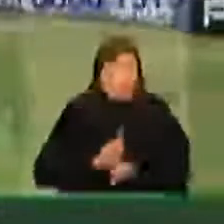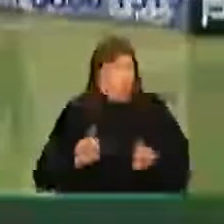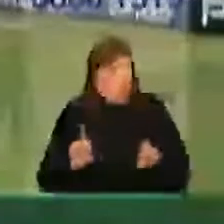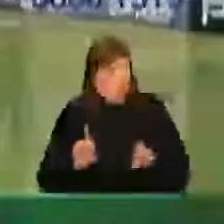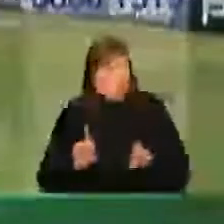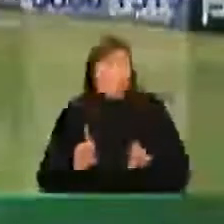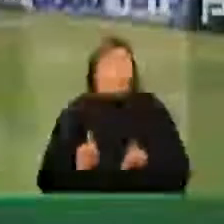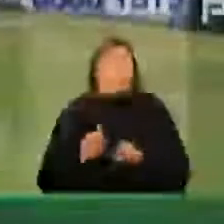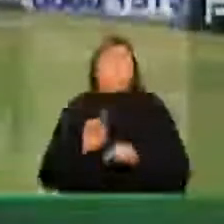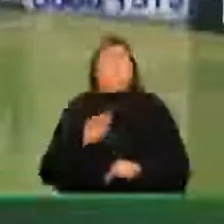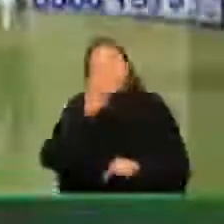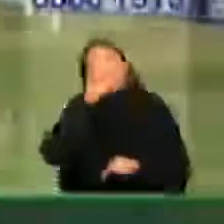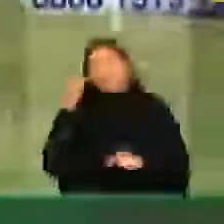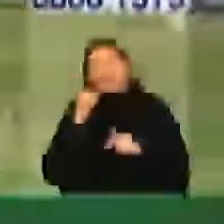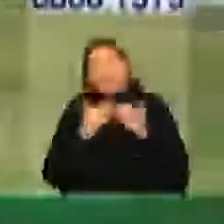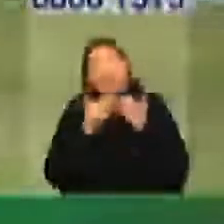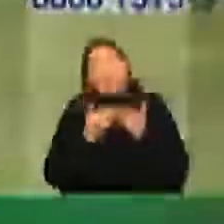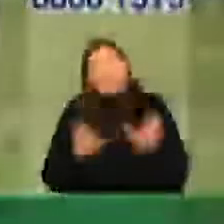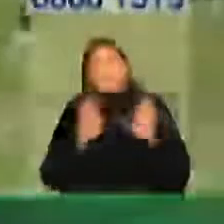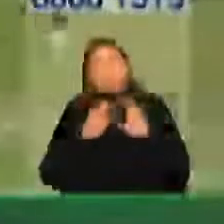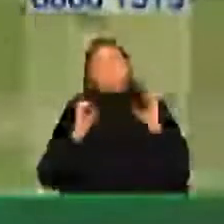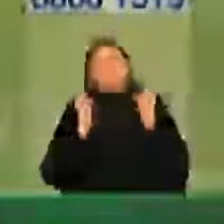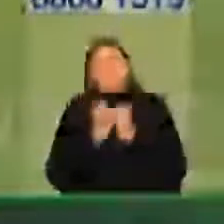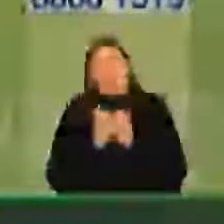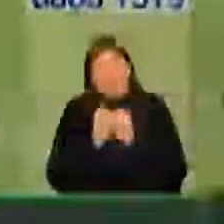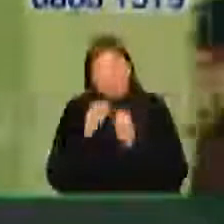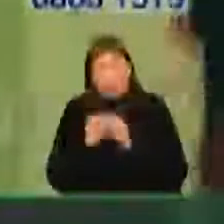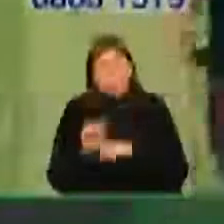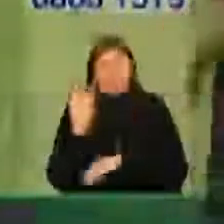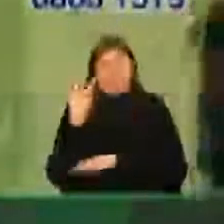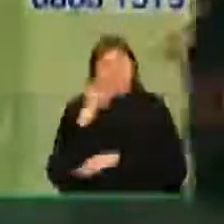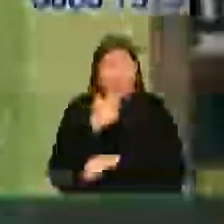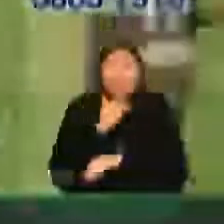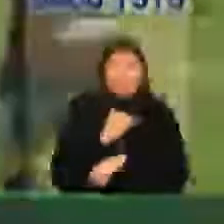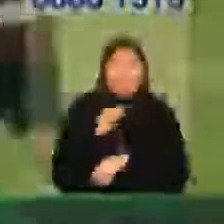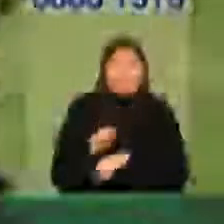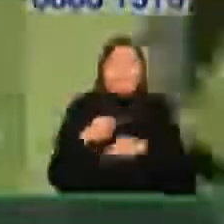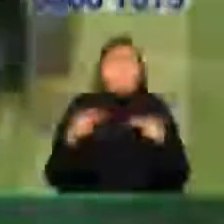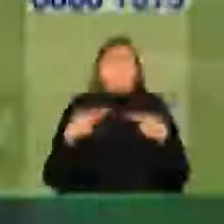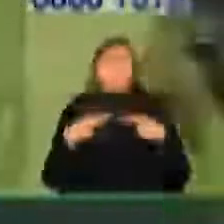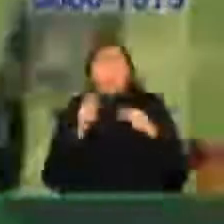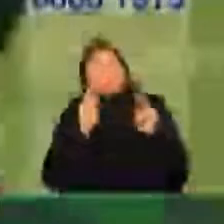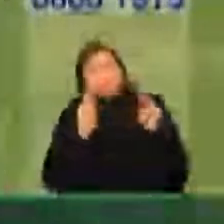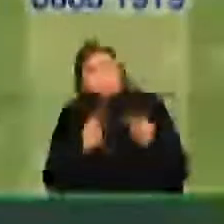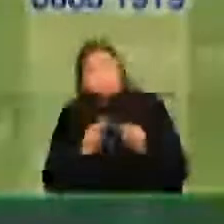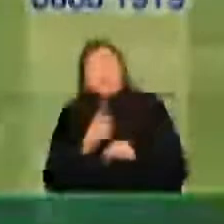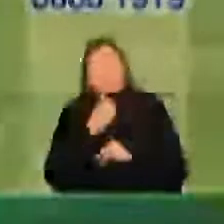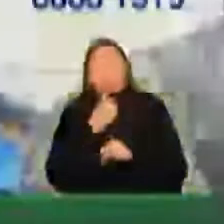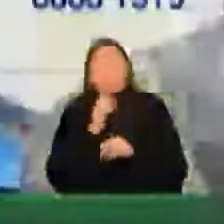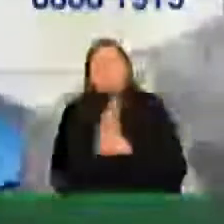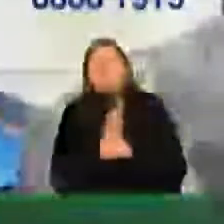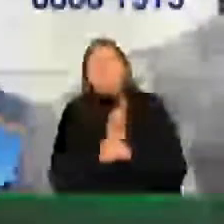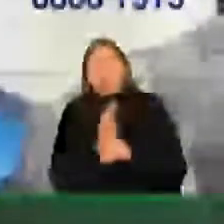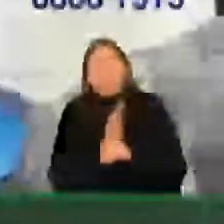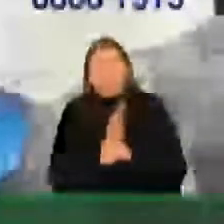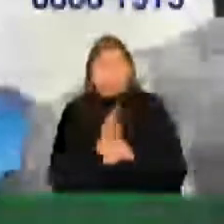El presidente señala la apertura de los estadios al público como una oportunidad para desarrollar políticas de seguridad en el deporte. En la